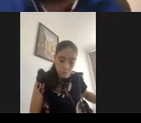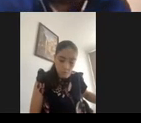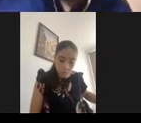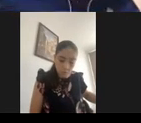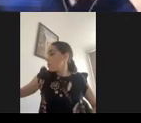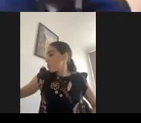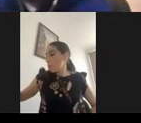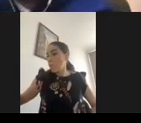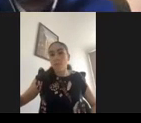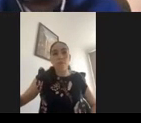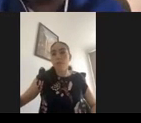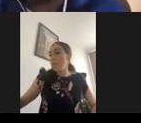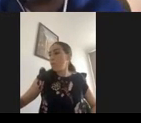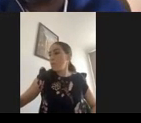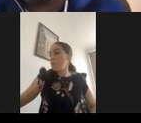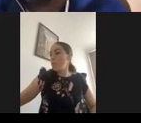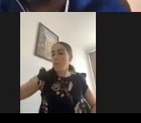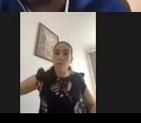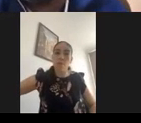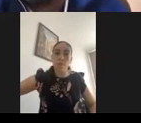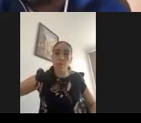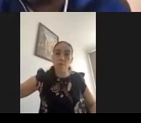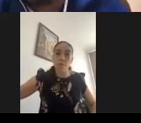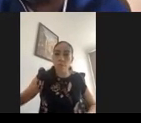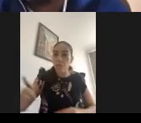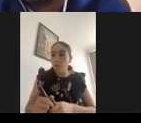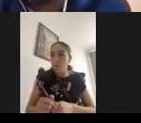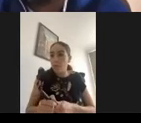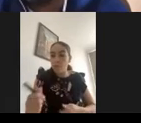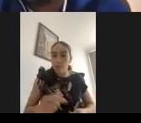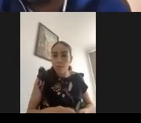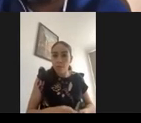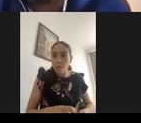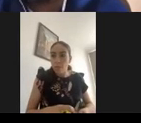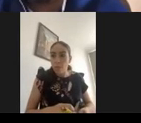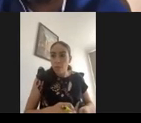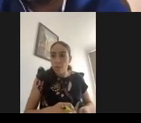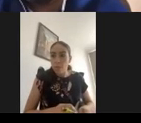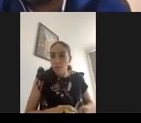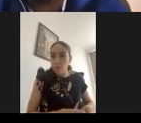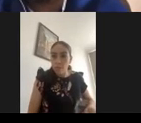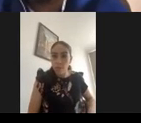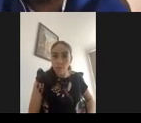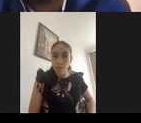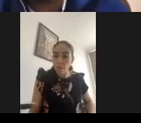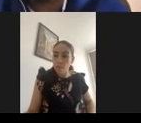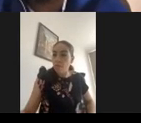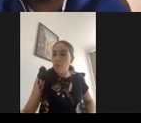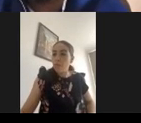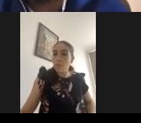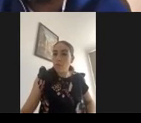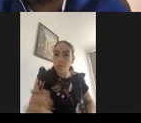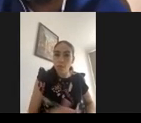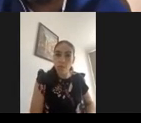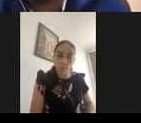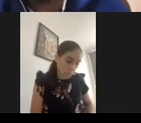de cambio fue, en qué parte del documento se encuentra el apartado e incluso la página. Es lo que siempre les dije, aquí va a ver